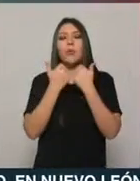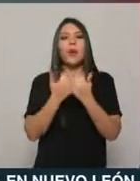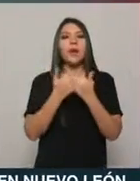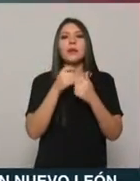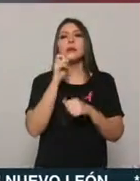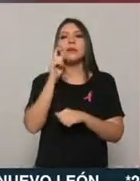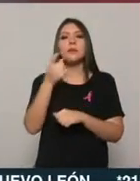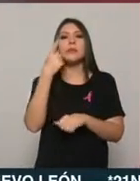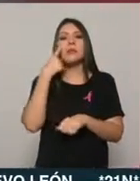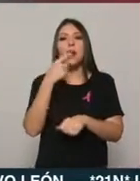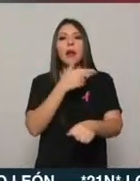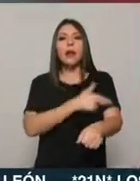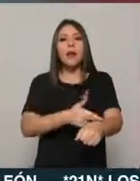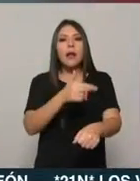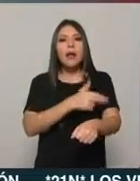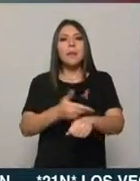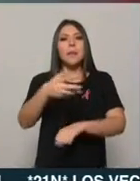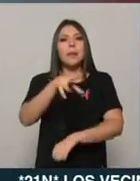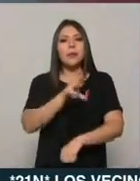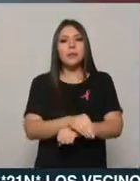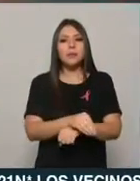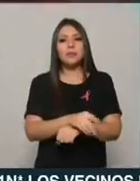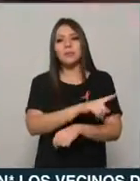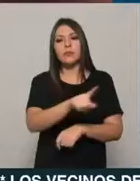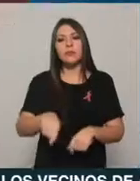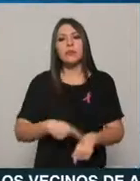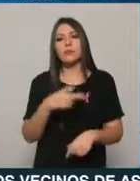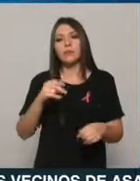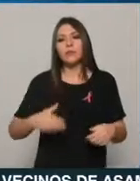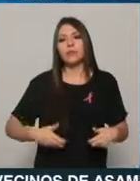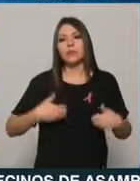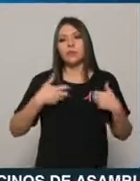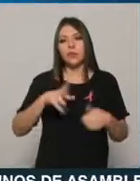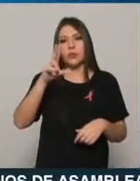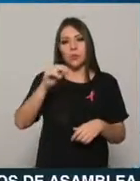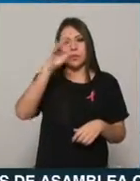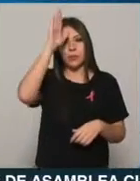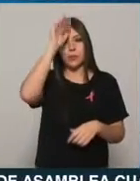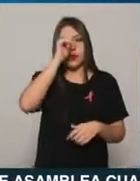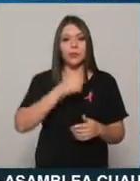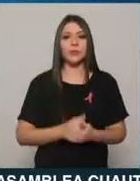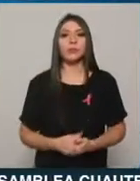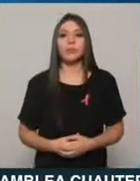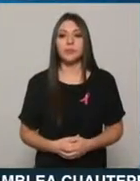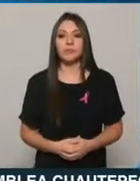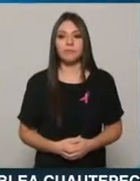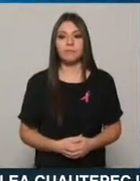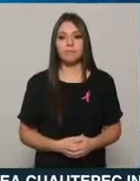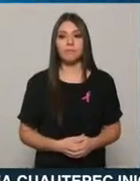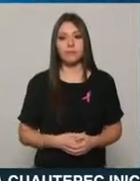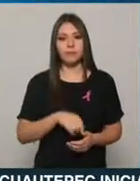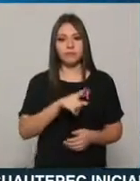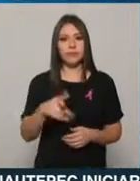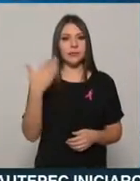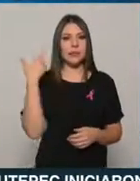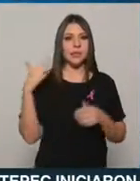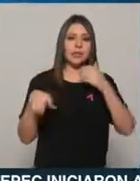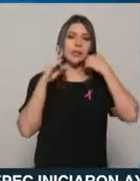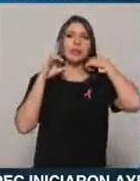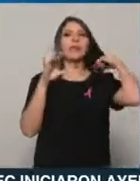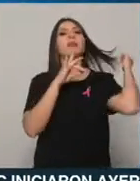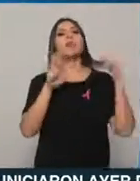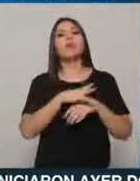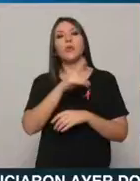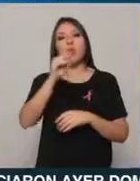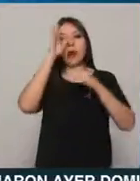A esto obedece la inconformidad que nosotros tenemos. Bueno, pues ya escuchó usted en pantalla el motivo de las movilizaciones por el Movimiento Nacional